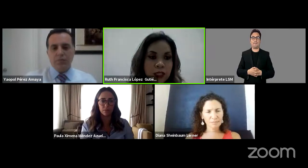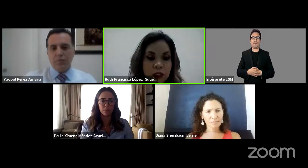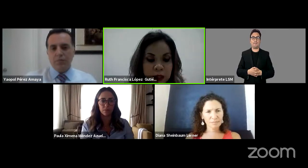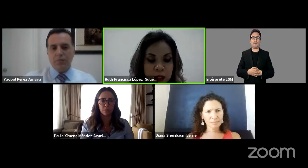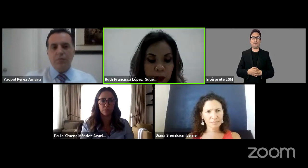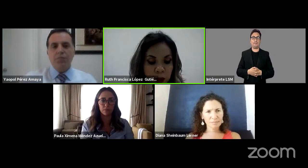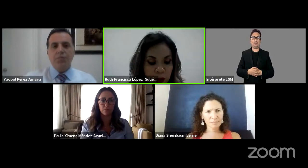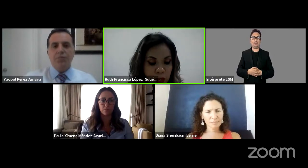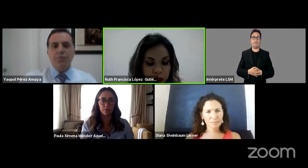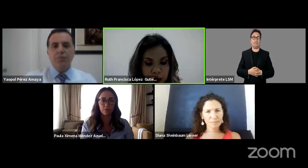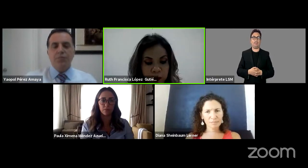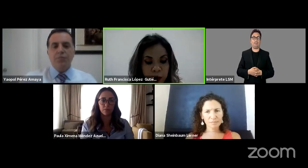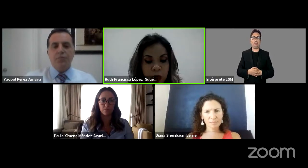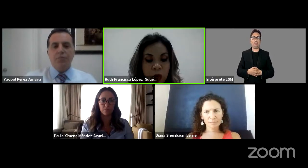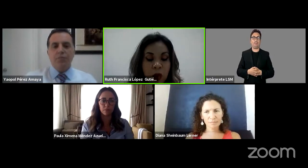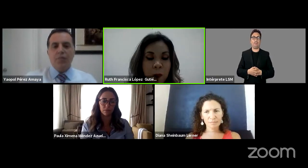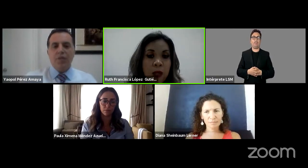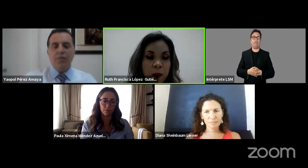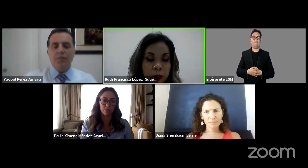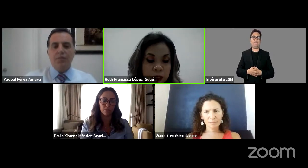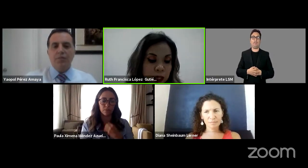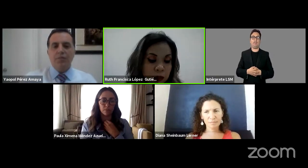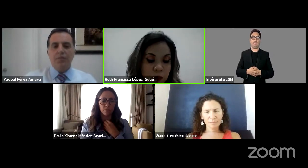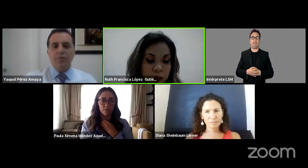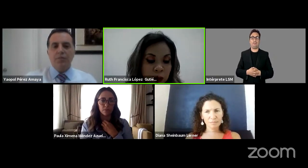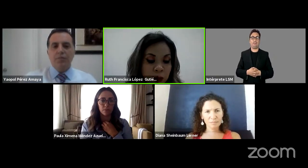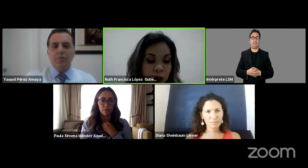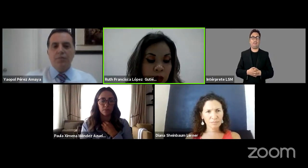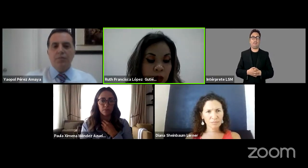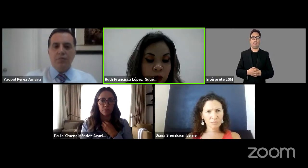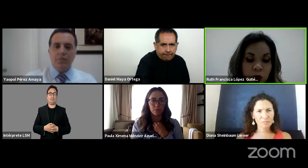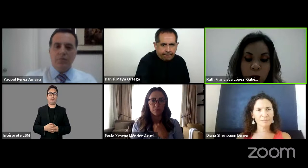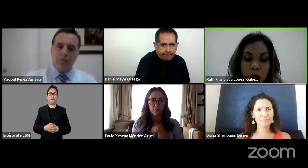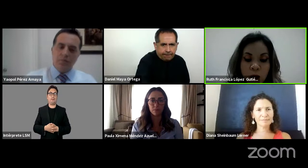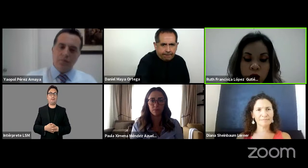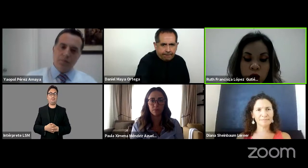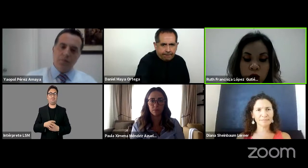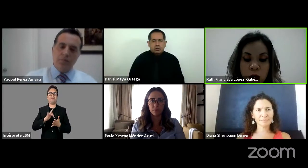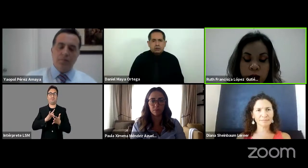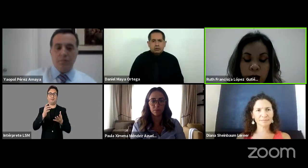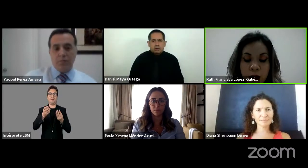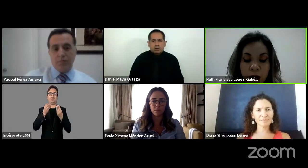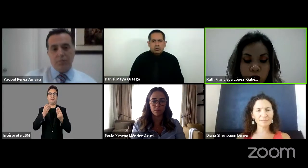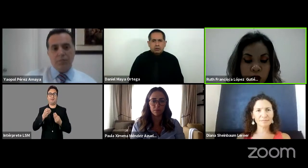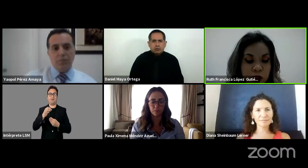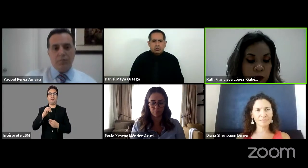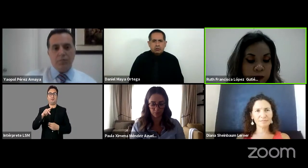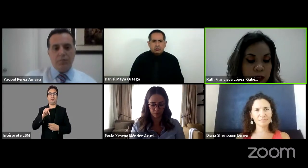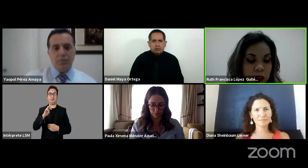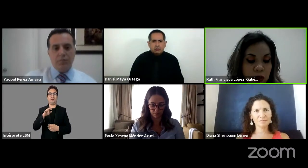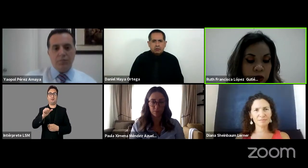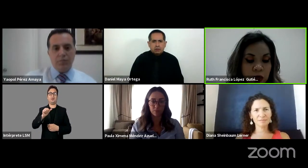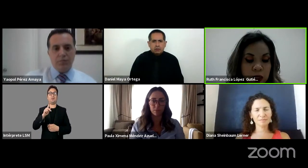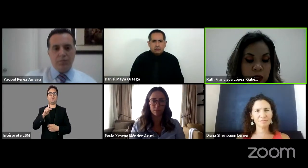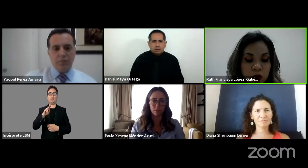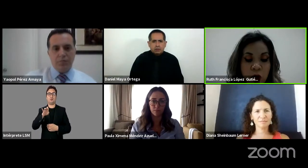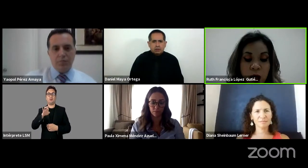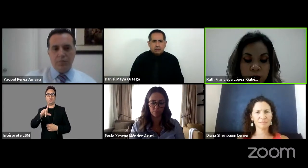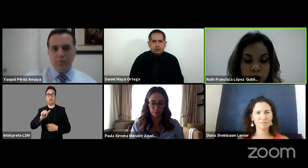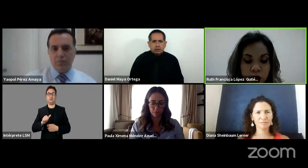Muchas gracias, maestra Paula. Para el magistrado, ¿en dónde podemos consultar datos